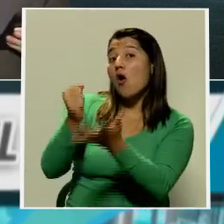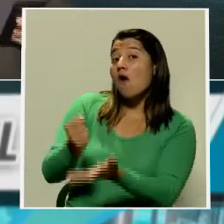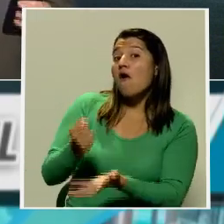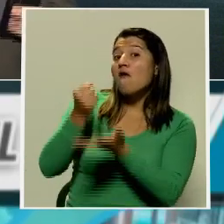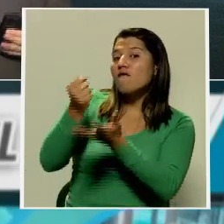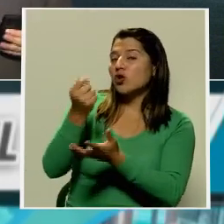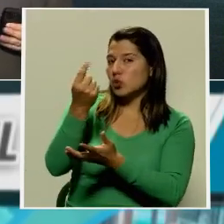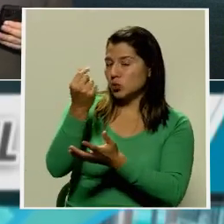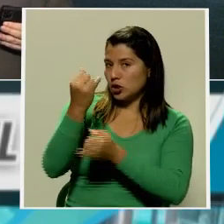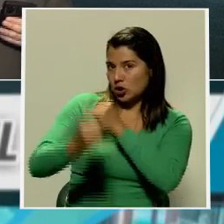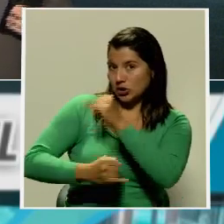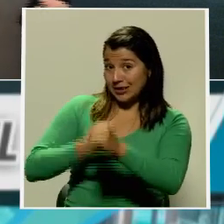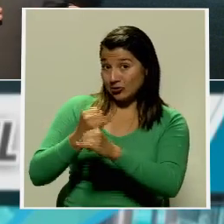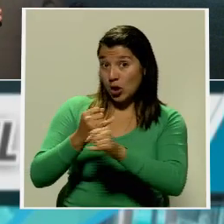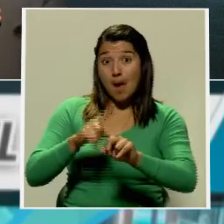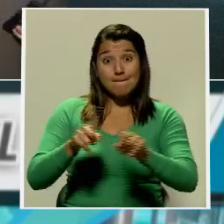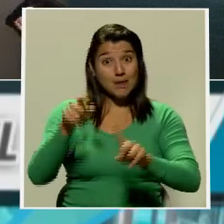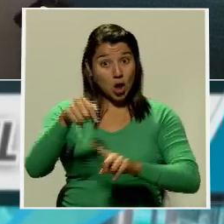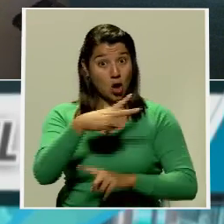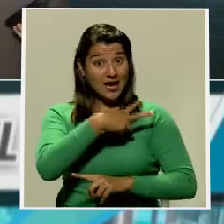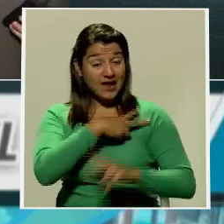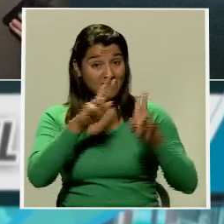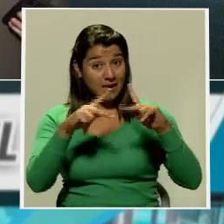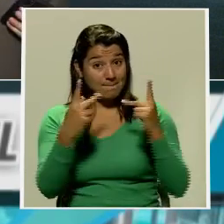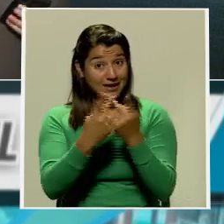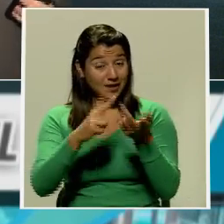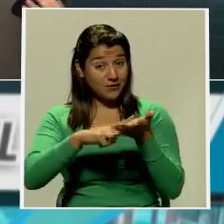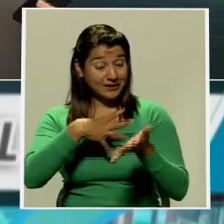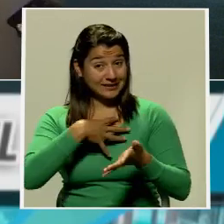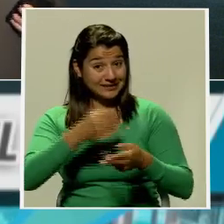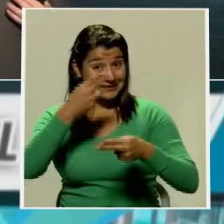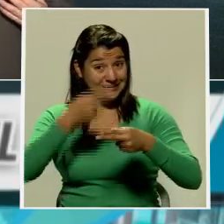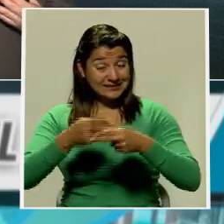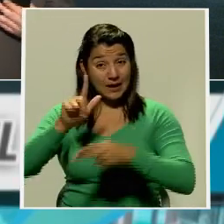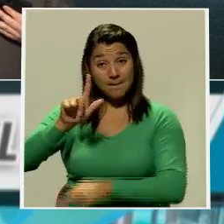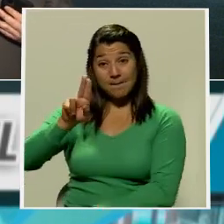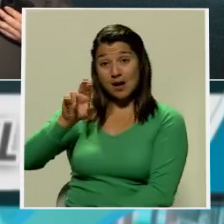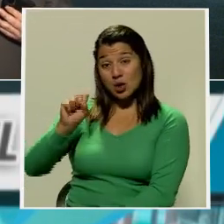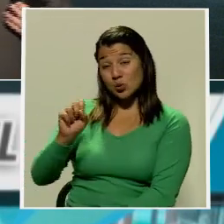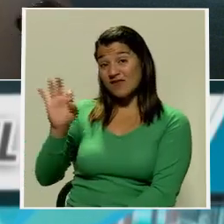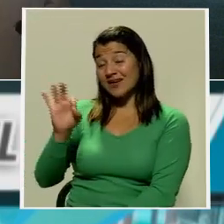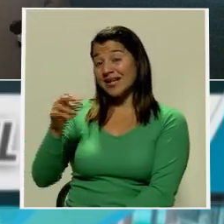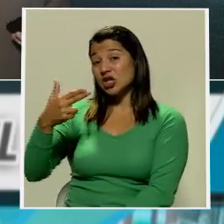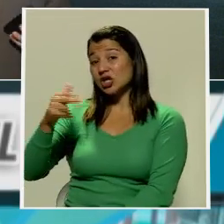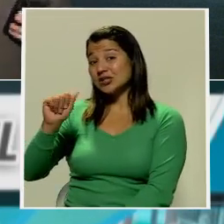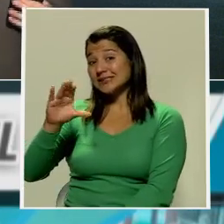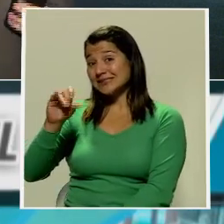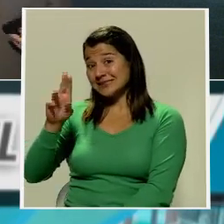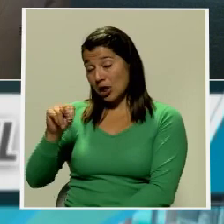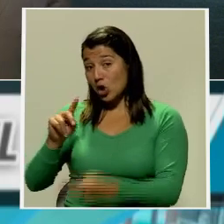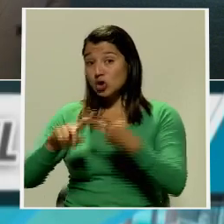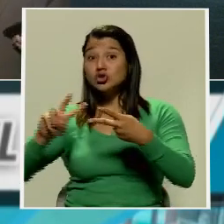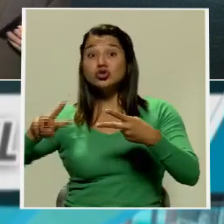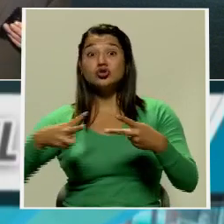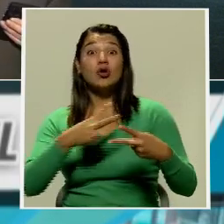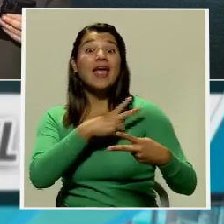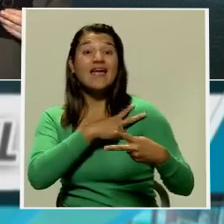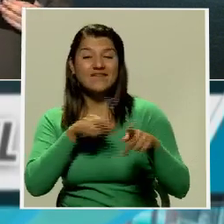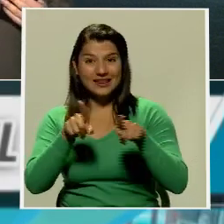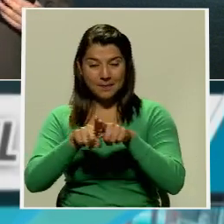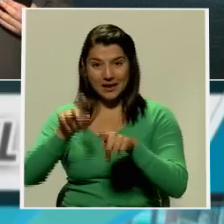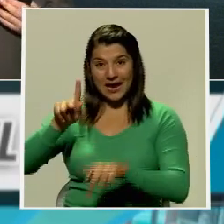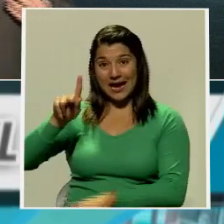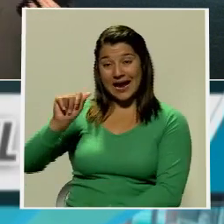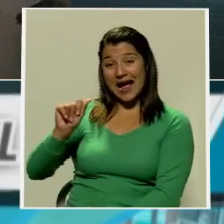Hoy su jefe de fracción, y don Luis Fernando Chacón, y su subjefa Karine Niño estuvieron presentes en la